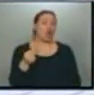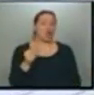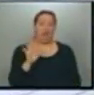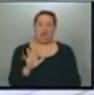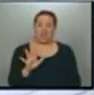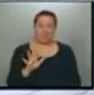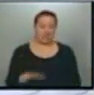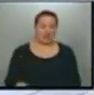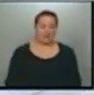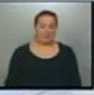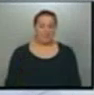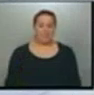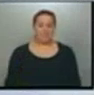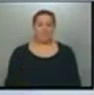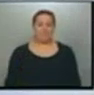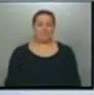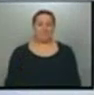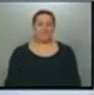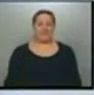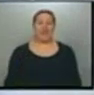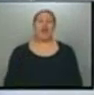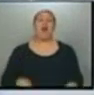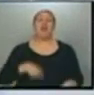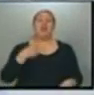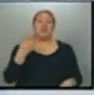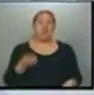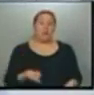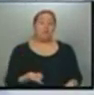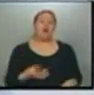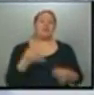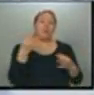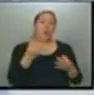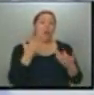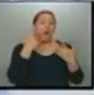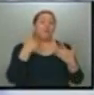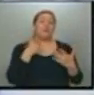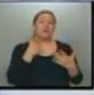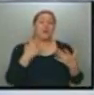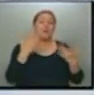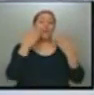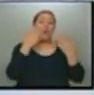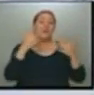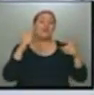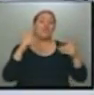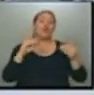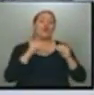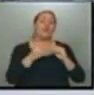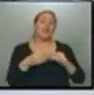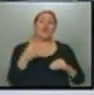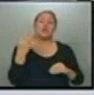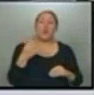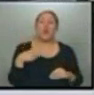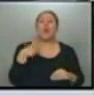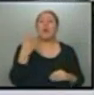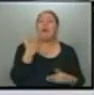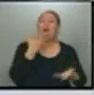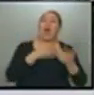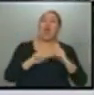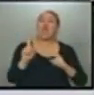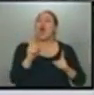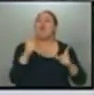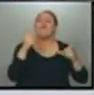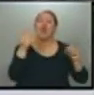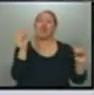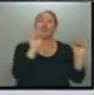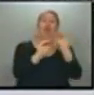Hasta que no aparezca una foto del beso de un celular. Y bueno. Iba a decir, me la trucaron. Y sí. Obviamente.